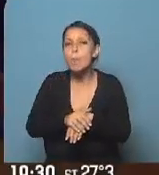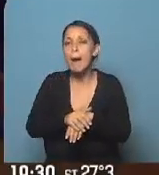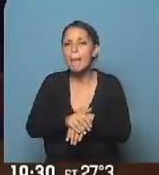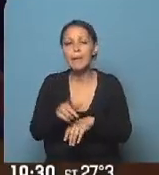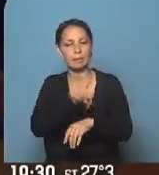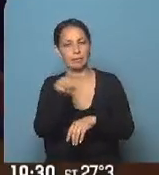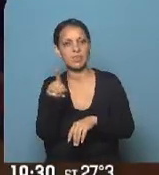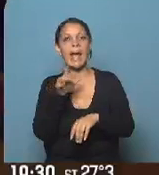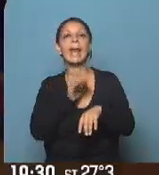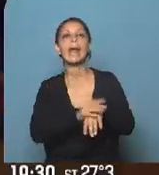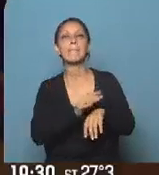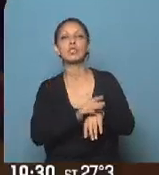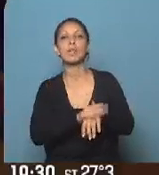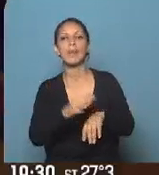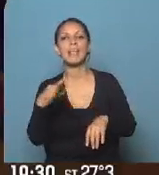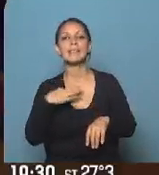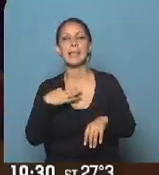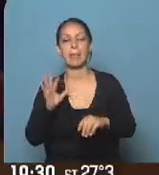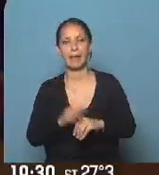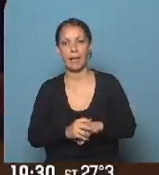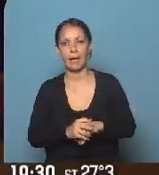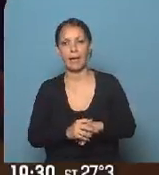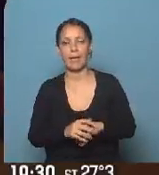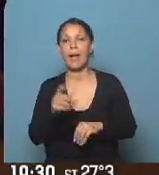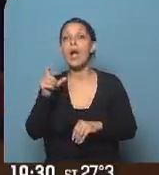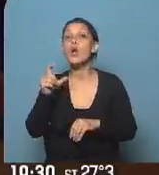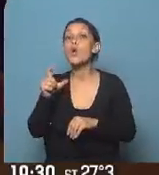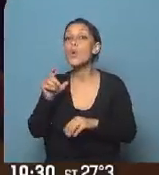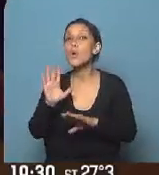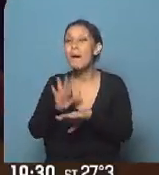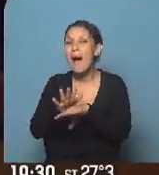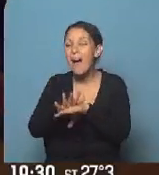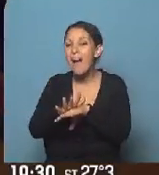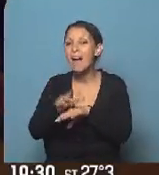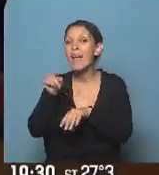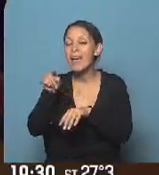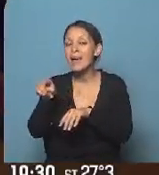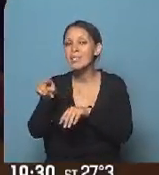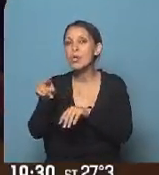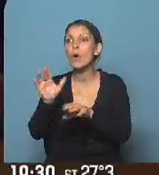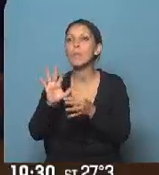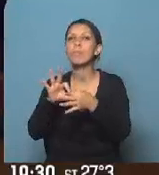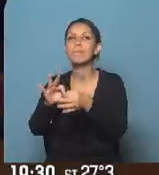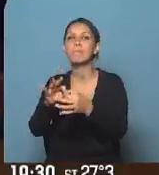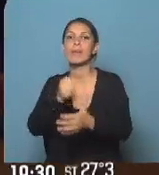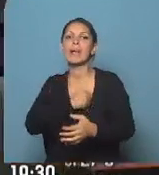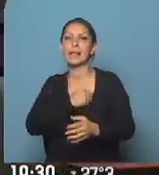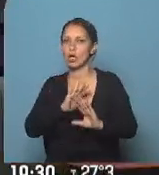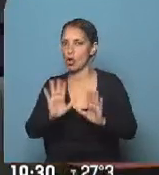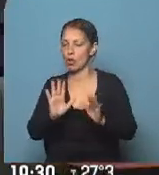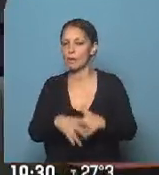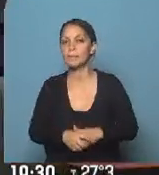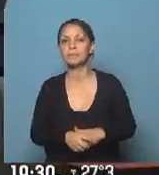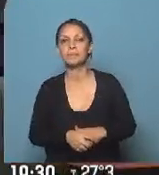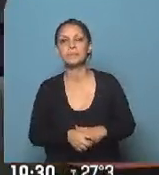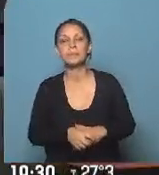cívica. El concepto de culpa es un concepto religioso. Cívicamente debemos hablar de responsabilidad. Habló de las elecciones y